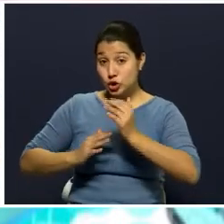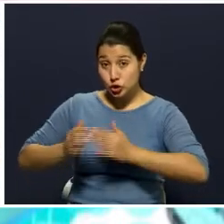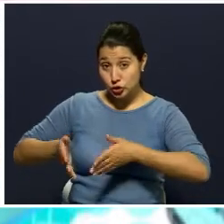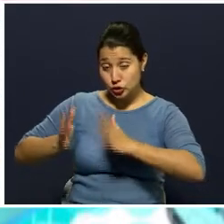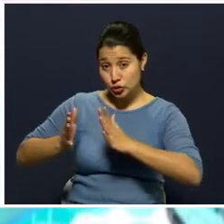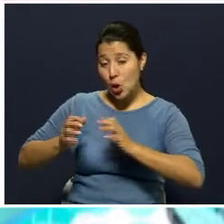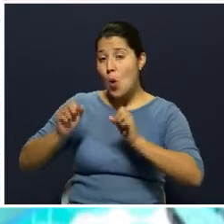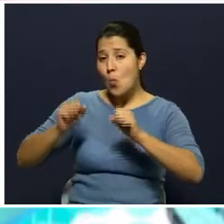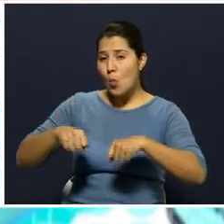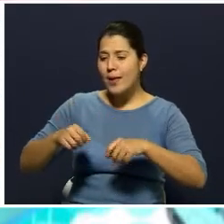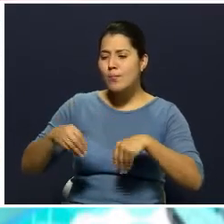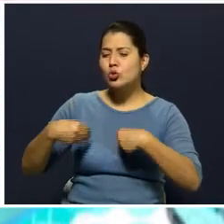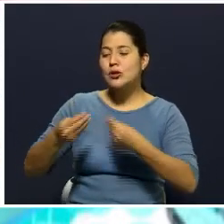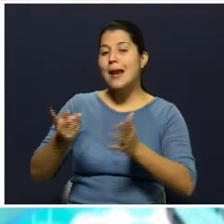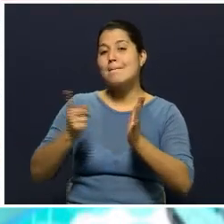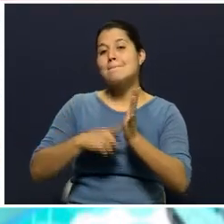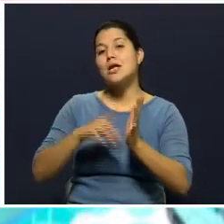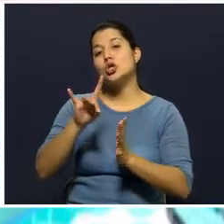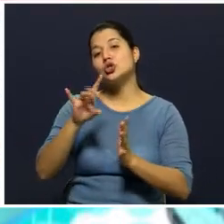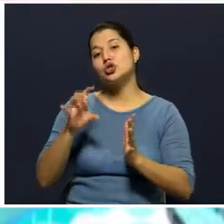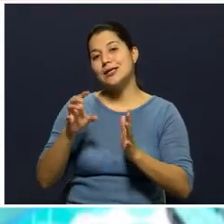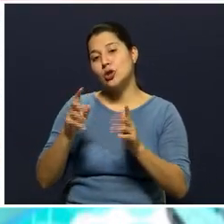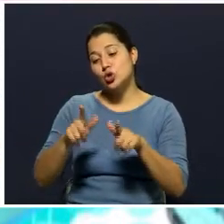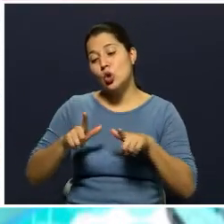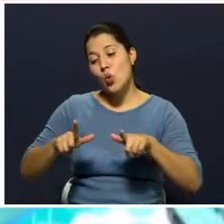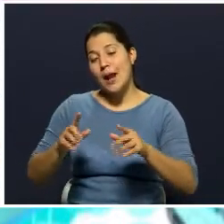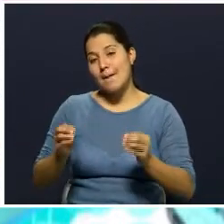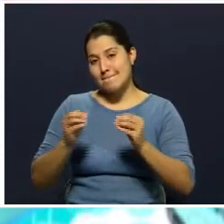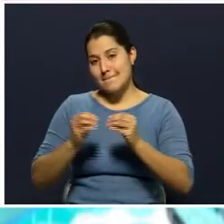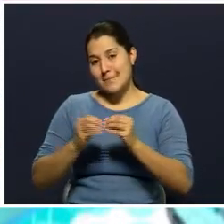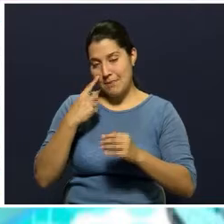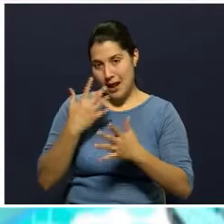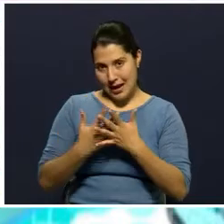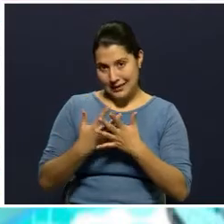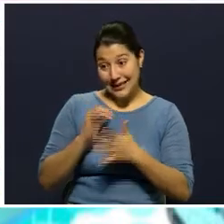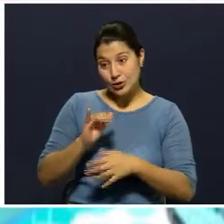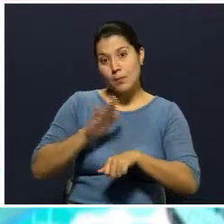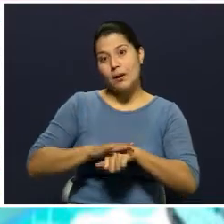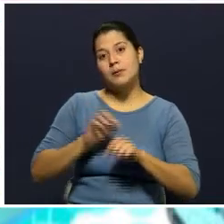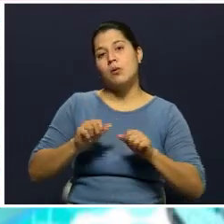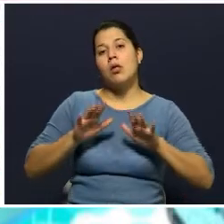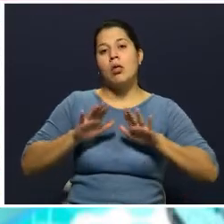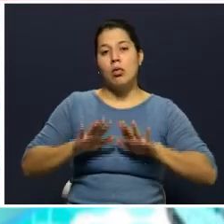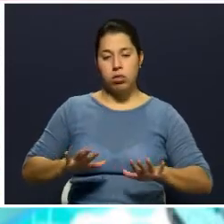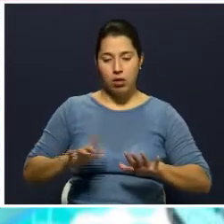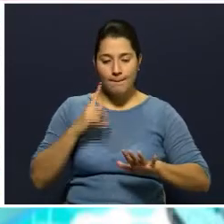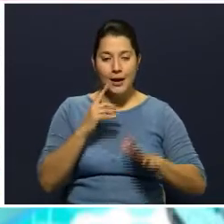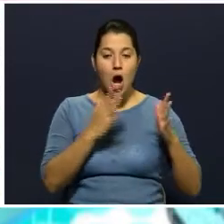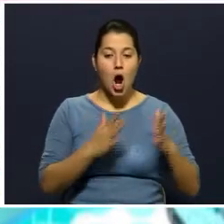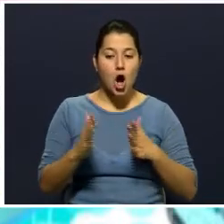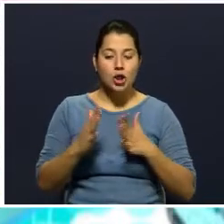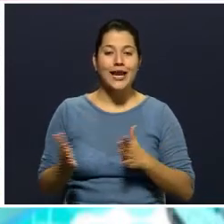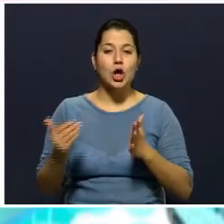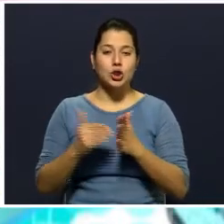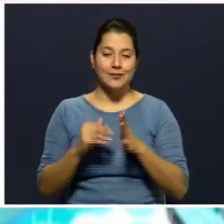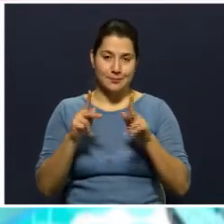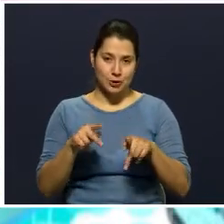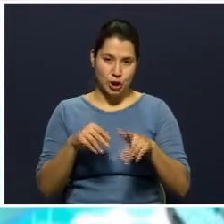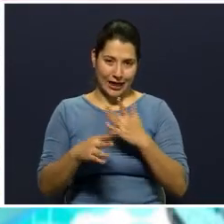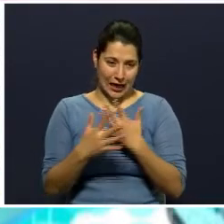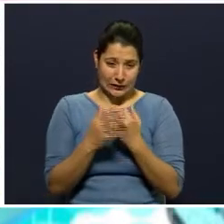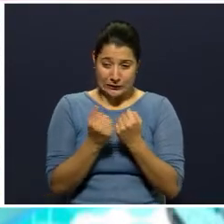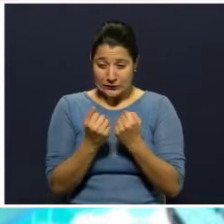unos 1,800 espacios adicionales al sistema penitenciario, lo cual nos va a permitir un respiro para reacomodar poblaciones y